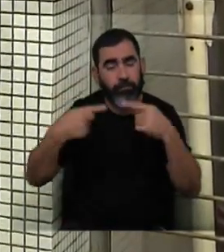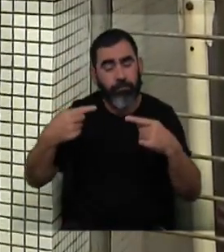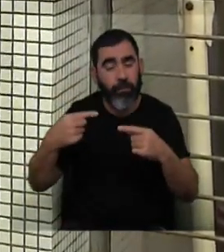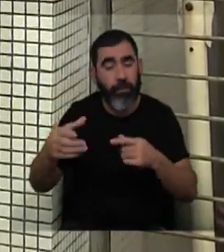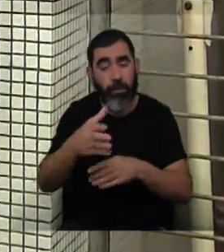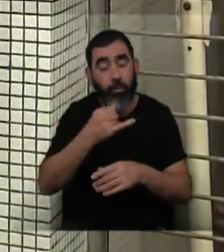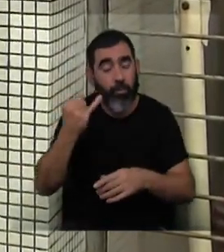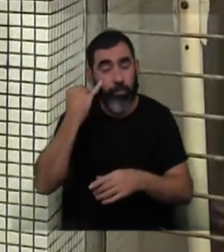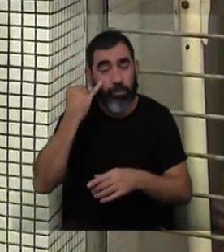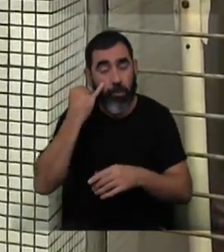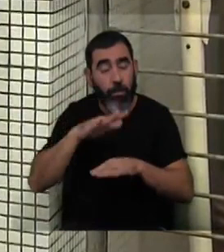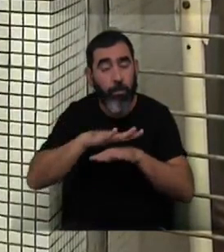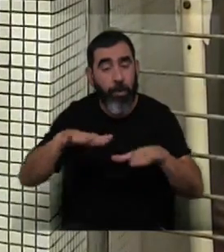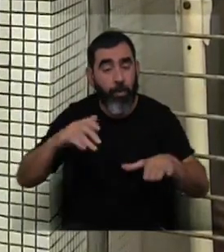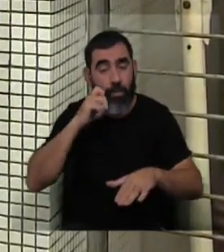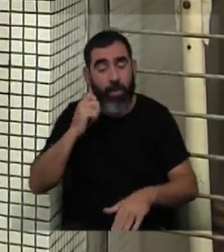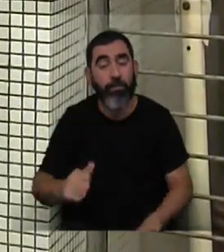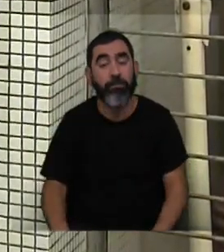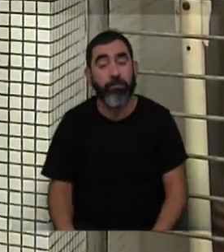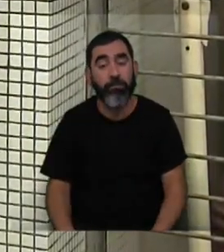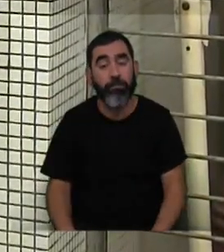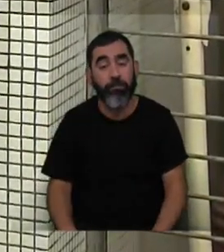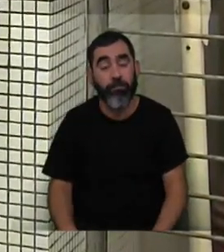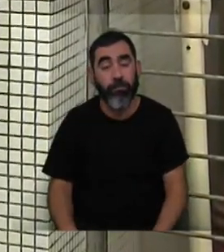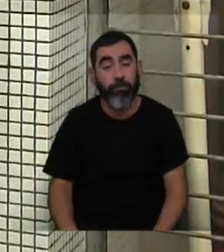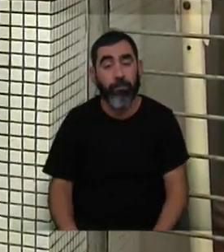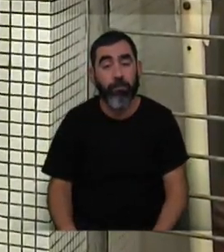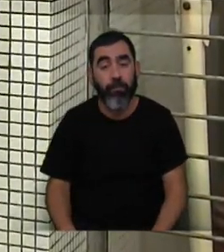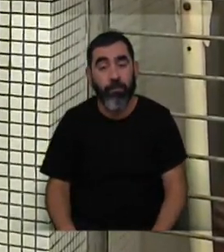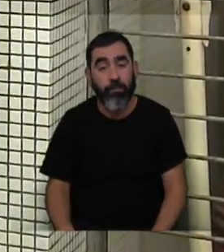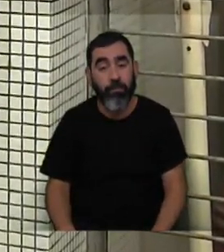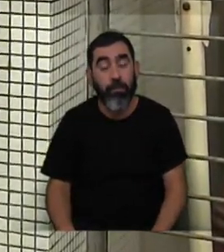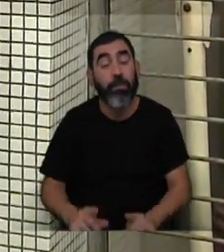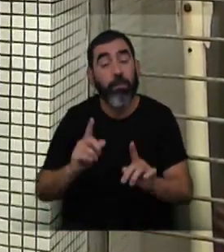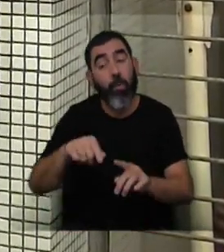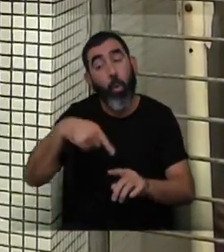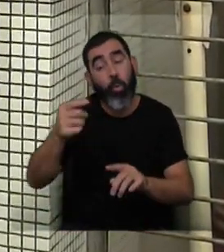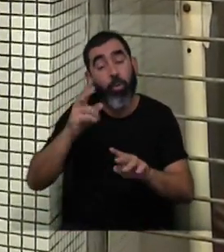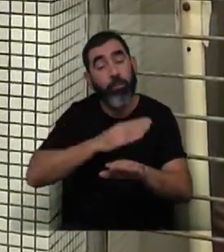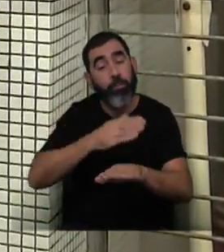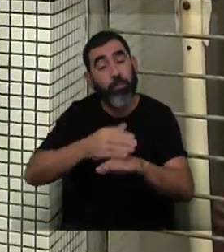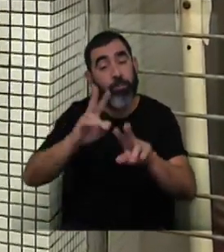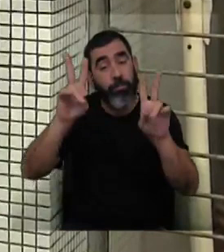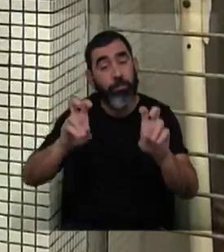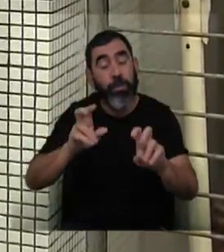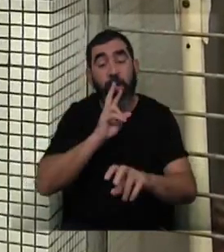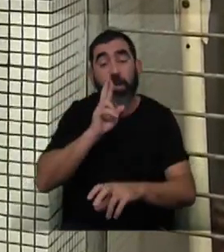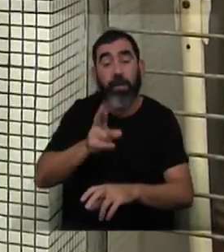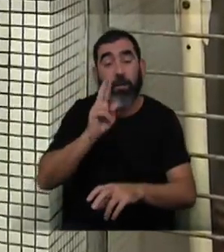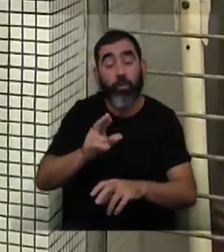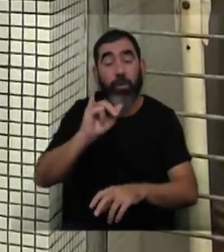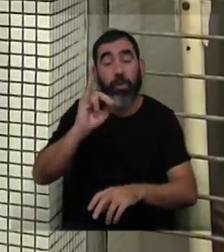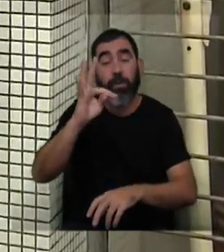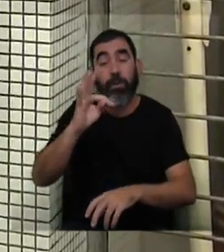de sexuales contra menores de edad. Pero como ustedes ya informaron, esto también generó otro tipo de repercusiones hoy, que es la renuncia